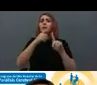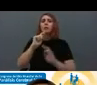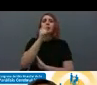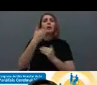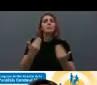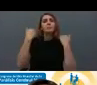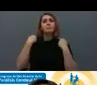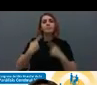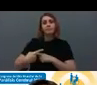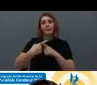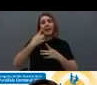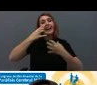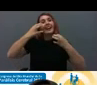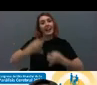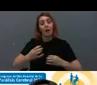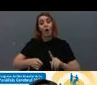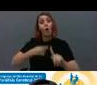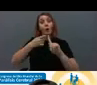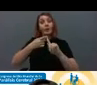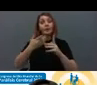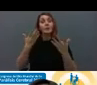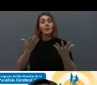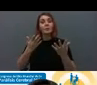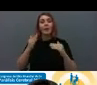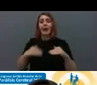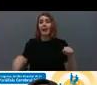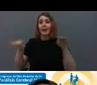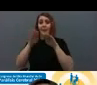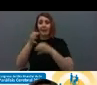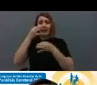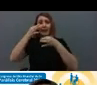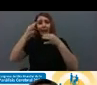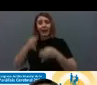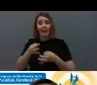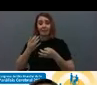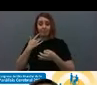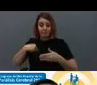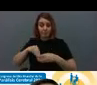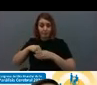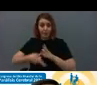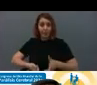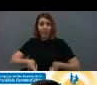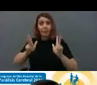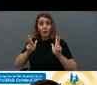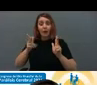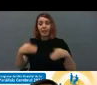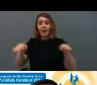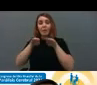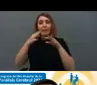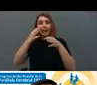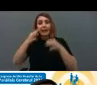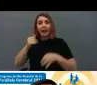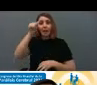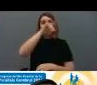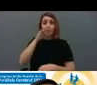una corresponsabilidad real como meta para una igualdad efectiva, una democracia en la que haya una igualdad efectiva de mujeres